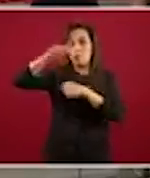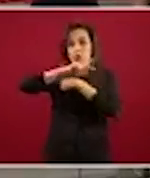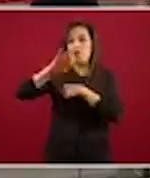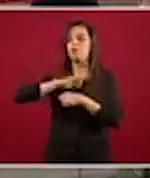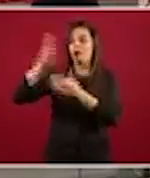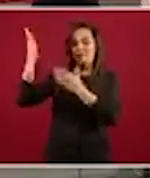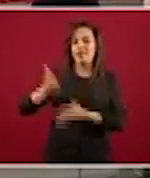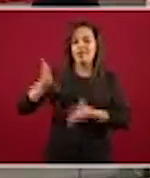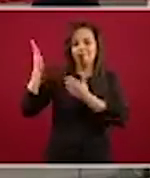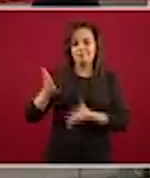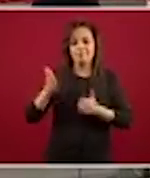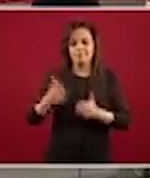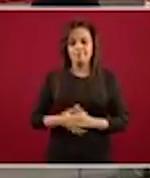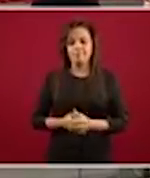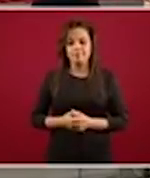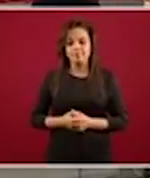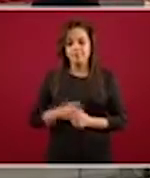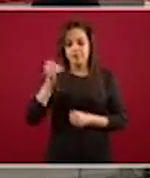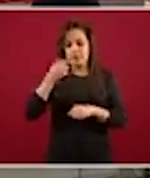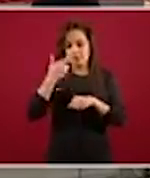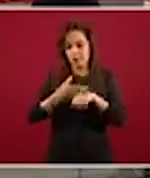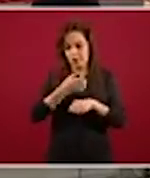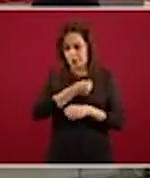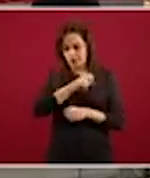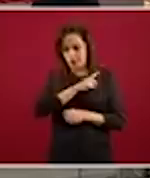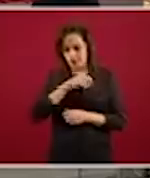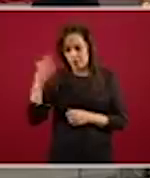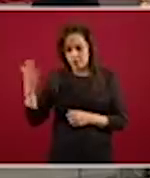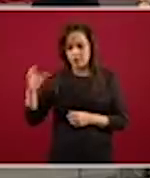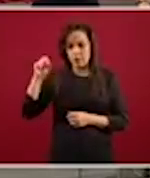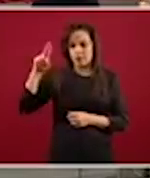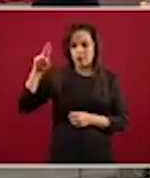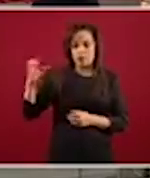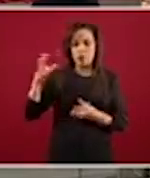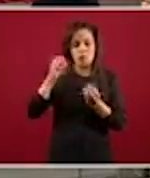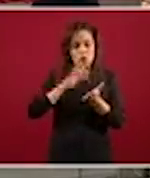Salud, señor canciller, agradecemos mucho su apoyo, su